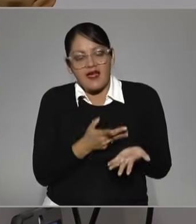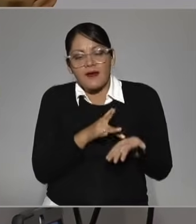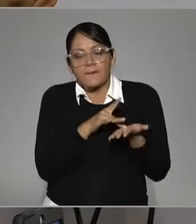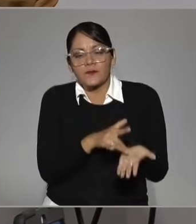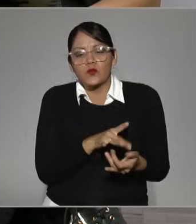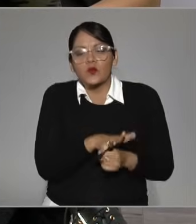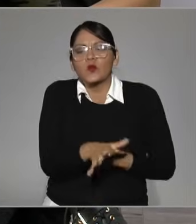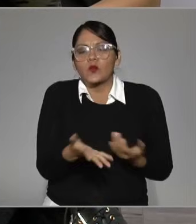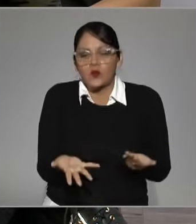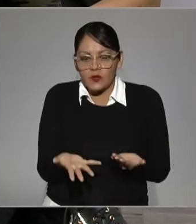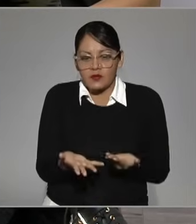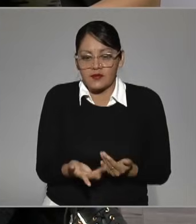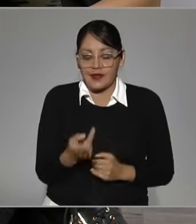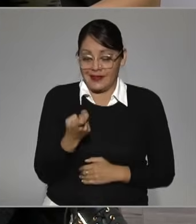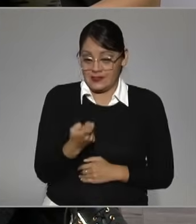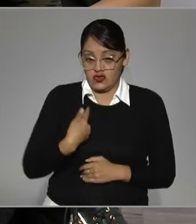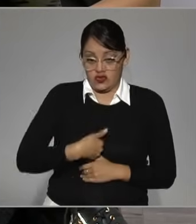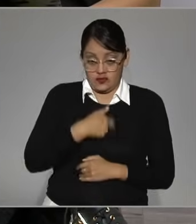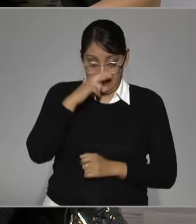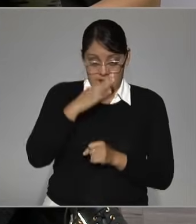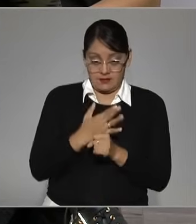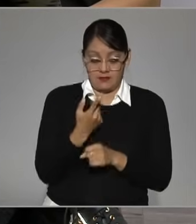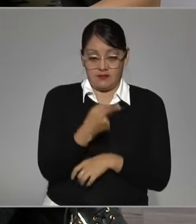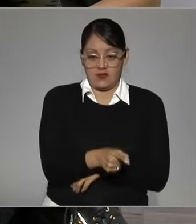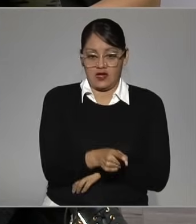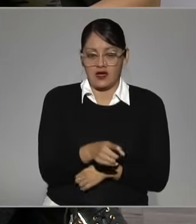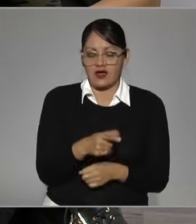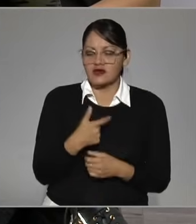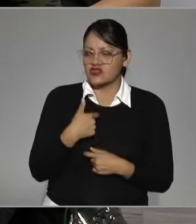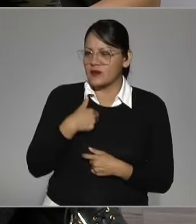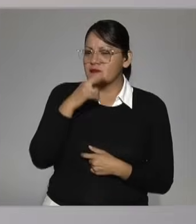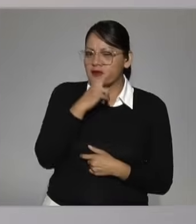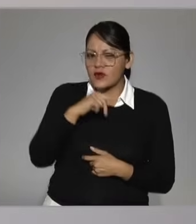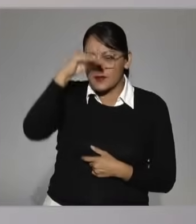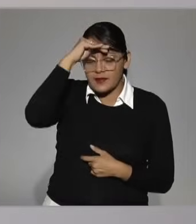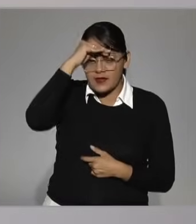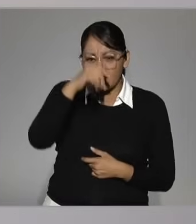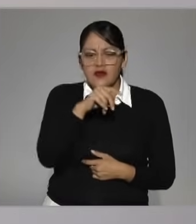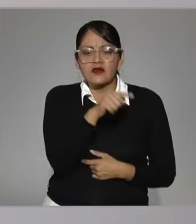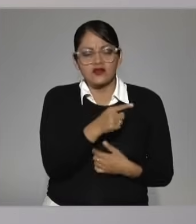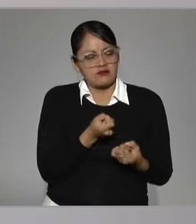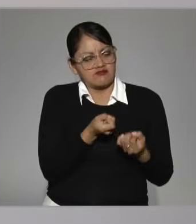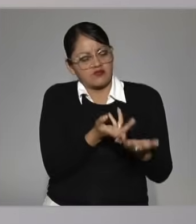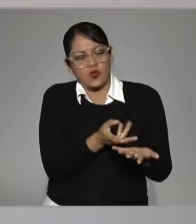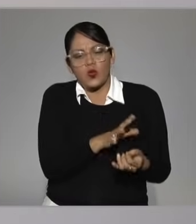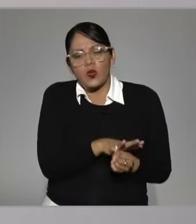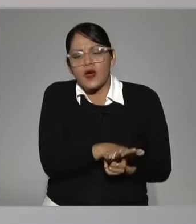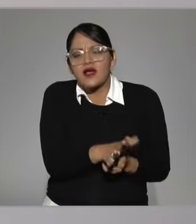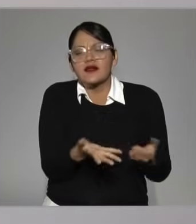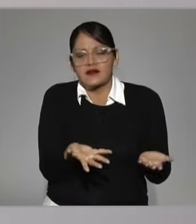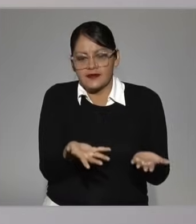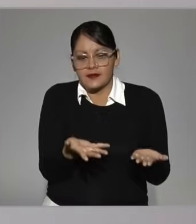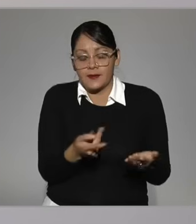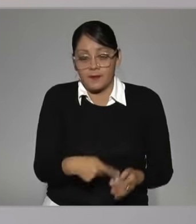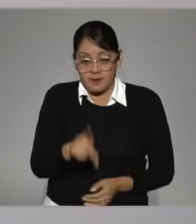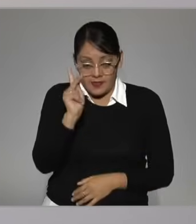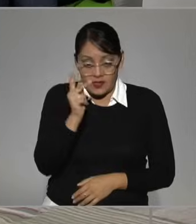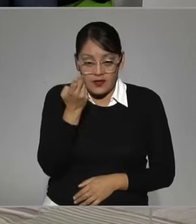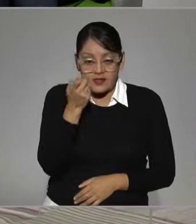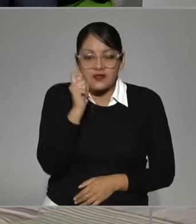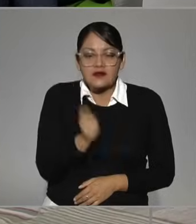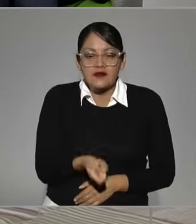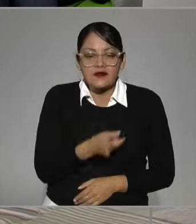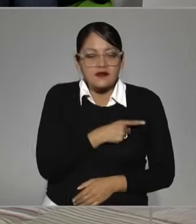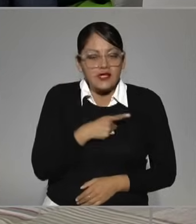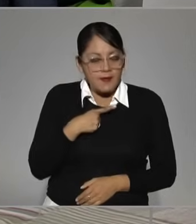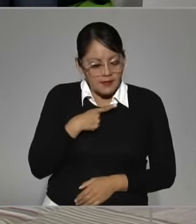los que estamos en esta línea de mando, lo que tendríamos que decir es, ¿qué le puedo aportar yo en este momento con este espacio? Claro. Pero eso implica que